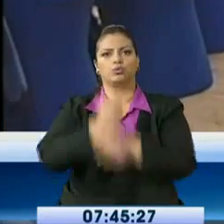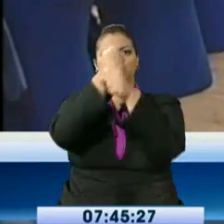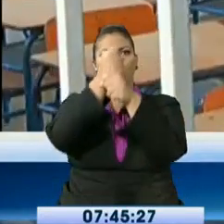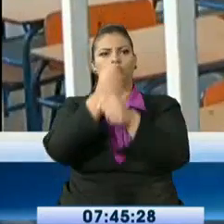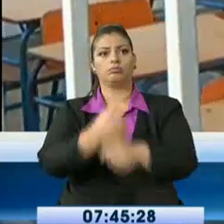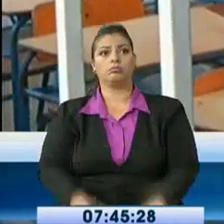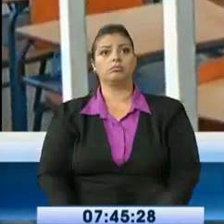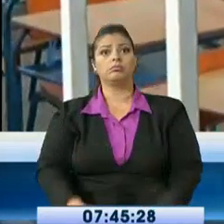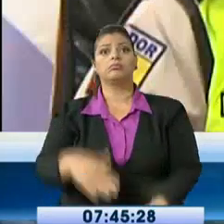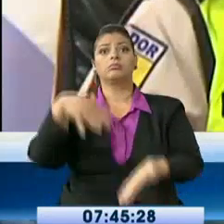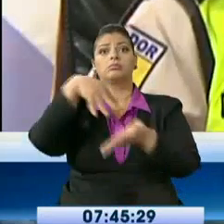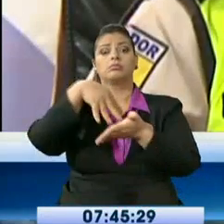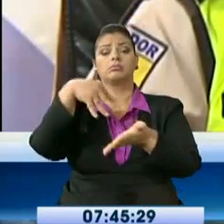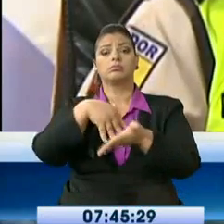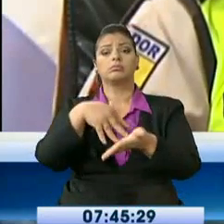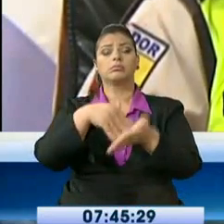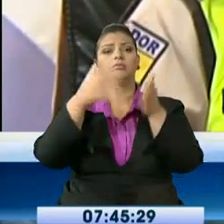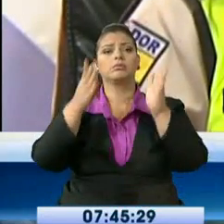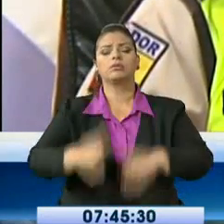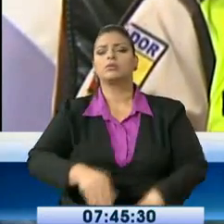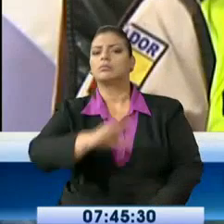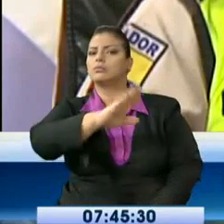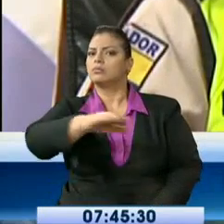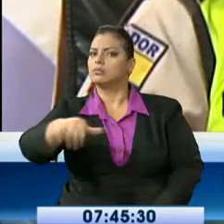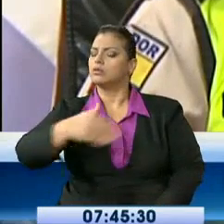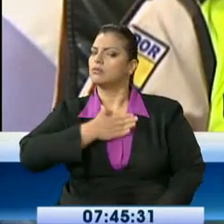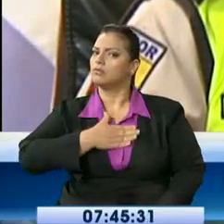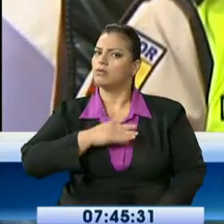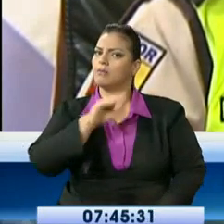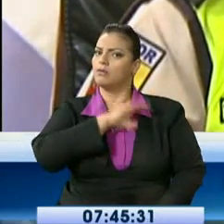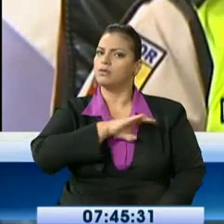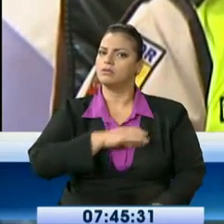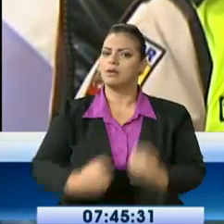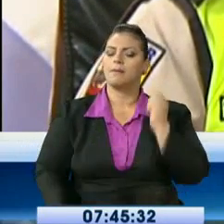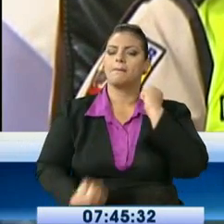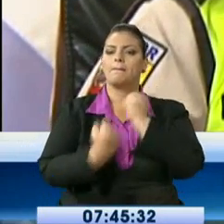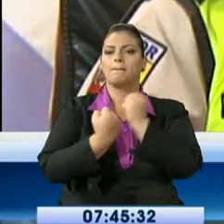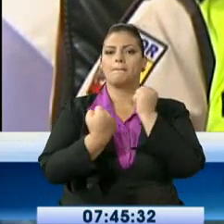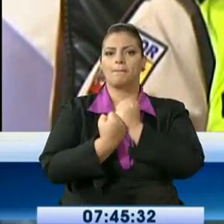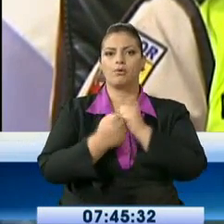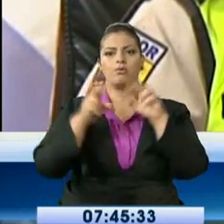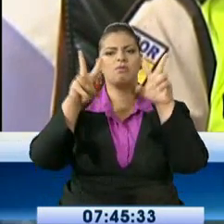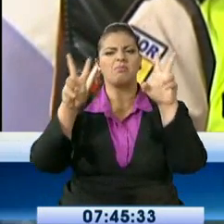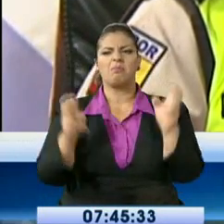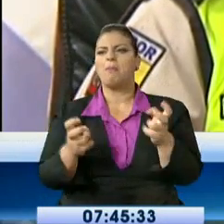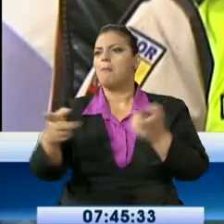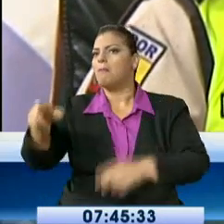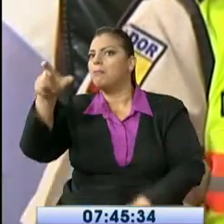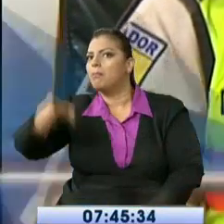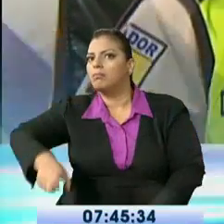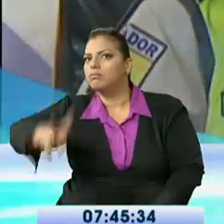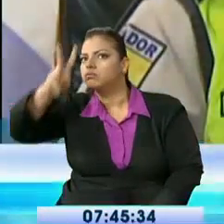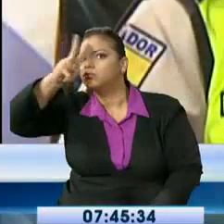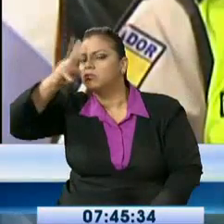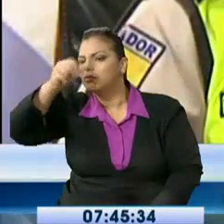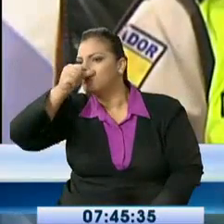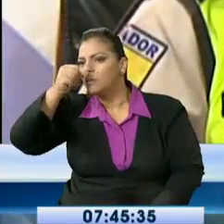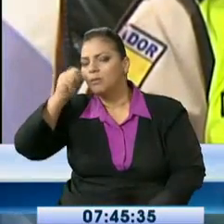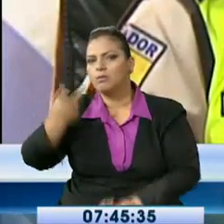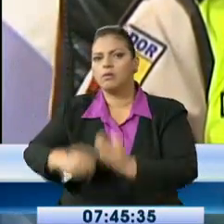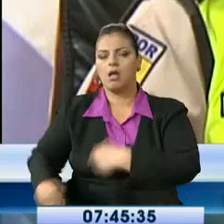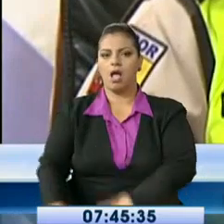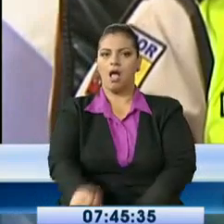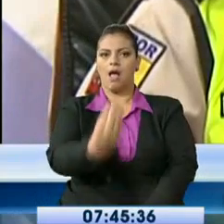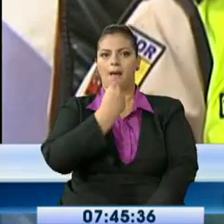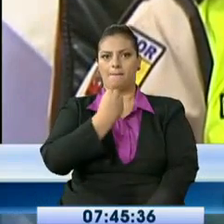mismos estudiantes. Se conformarán las respectivas brigadas estudiantiles, para lo cual también existe un perfil que